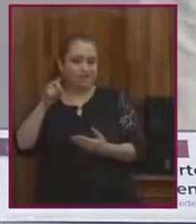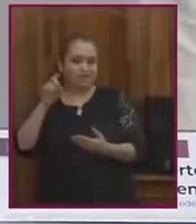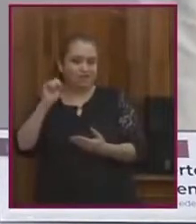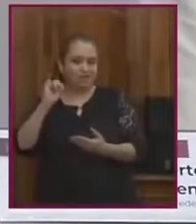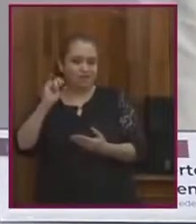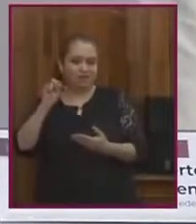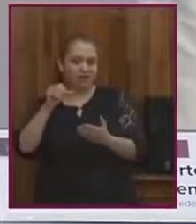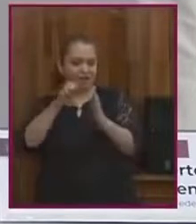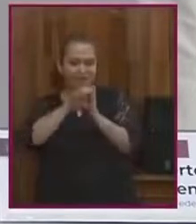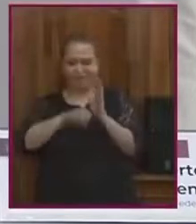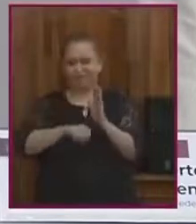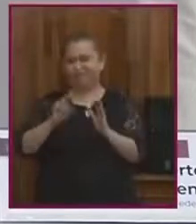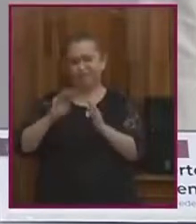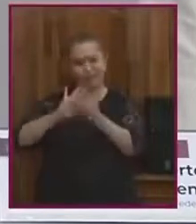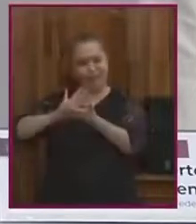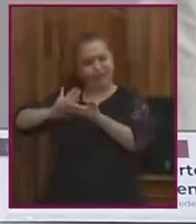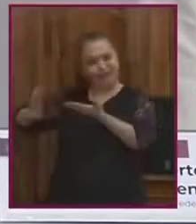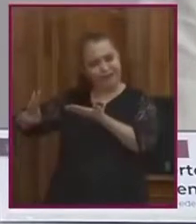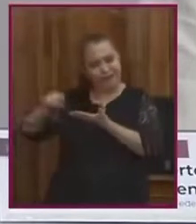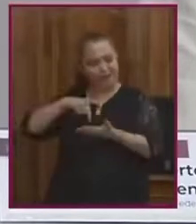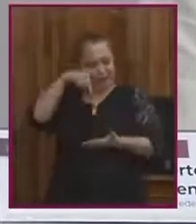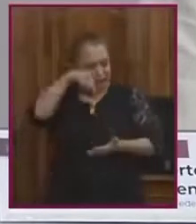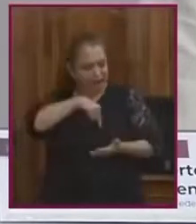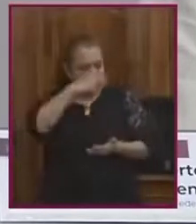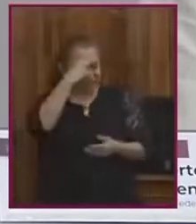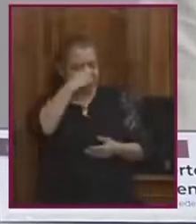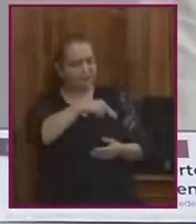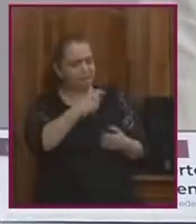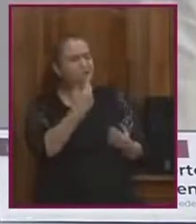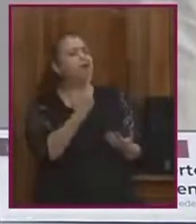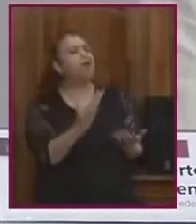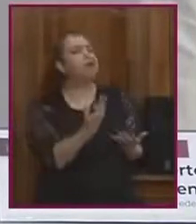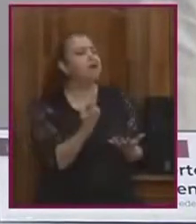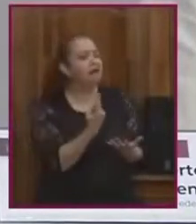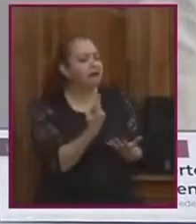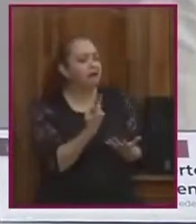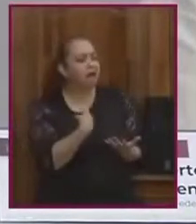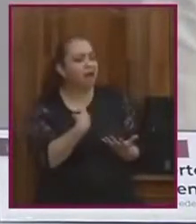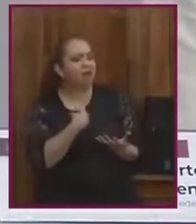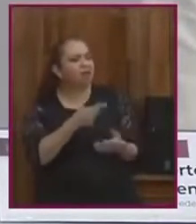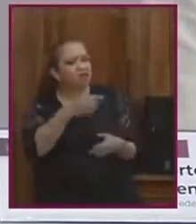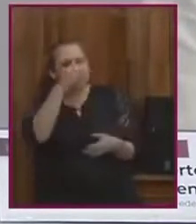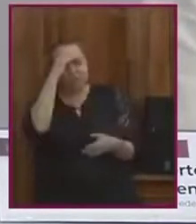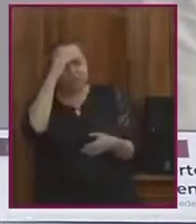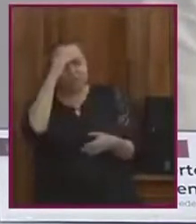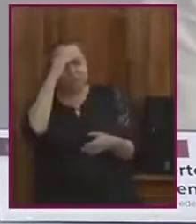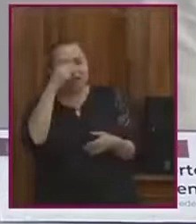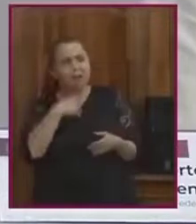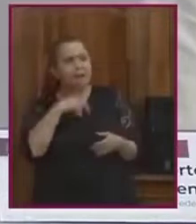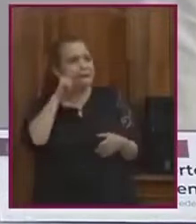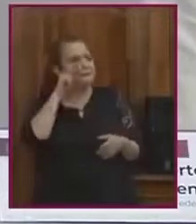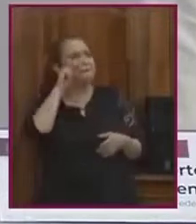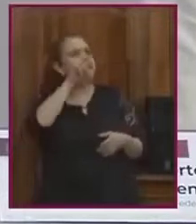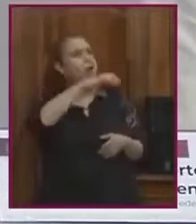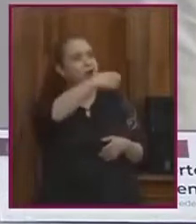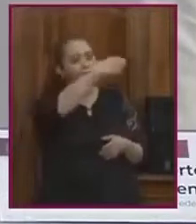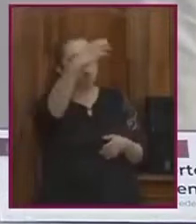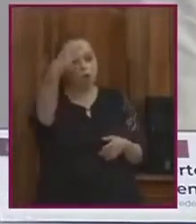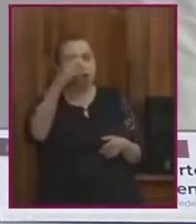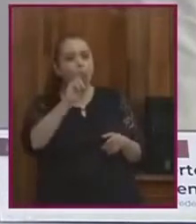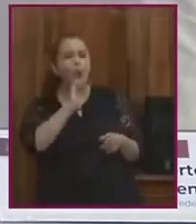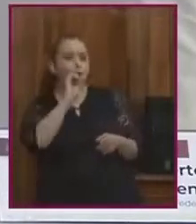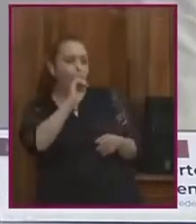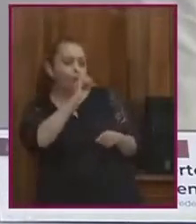Entonces, a partir de eso retomo la pregunta: ¿quién piensa que debemos de mirar al universo, debemos mirar al mundo, pero a partir de lo que